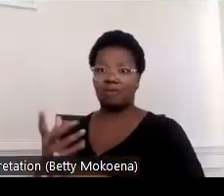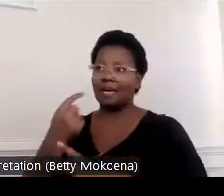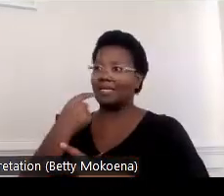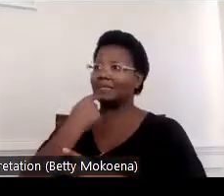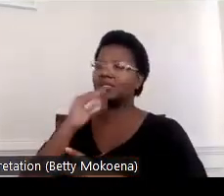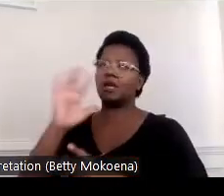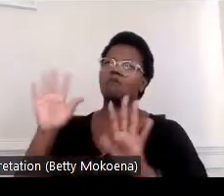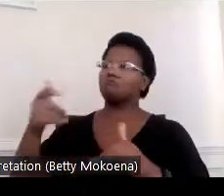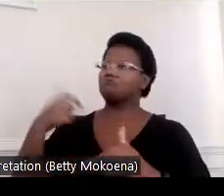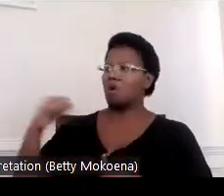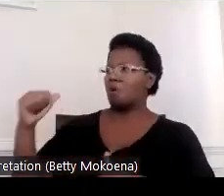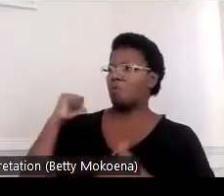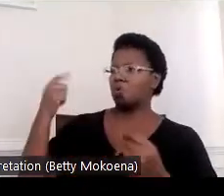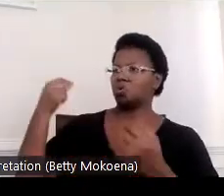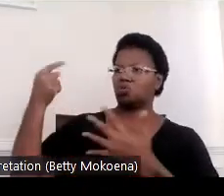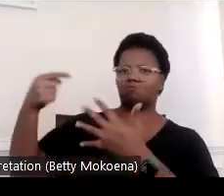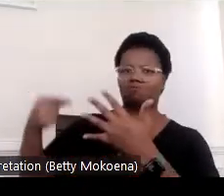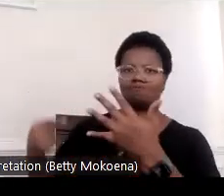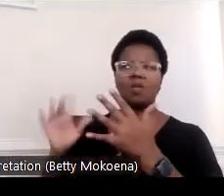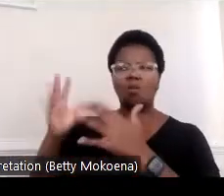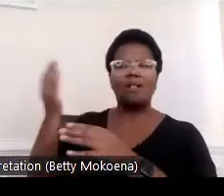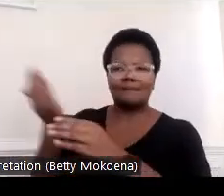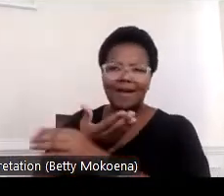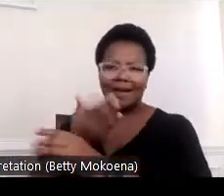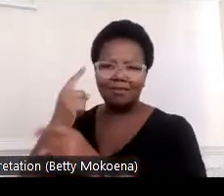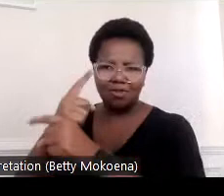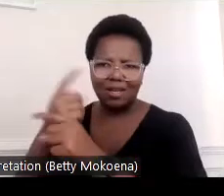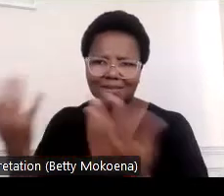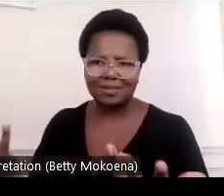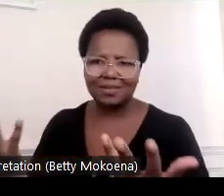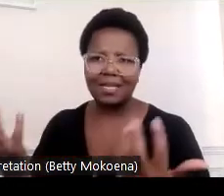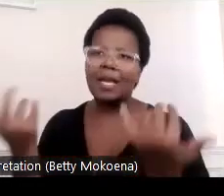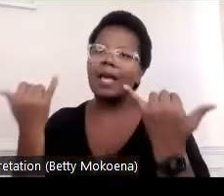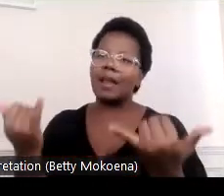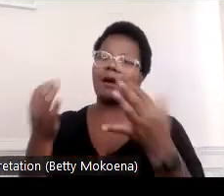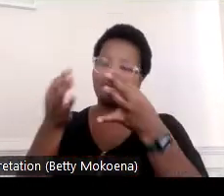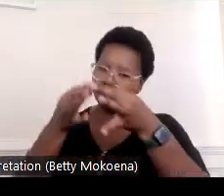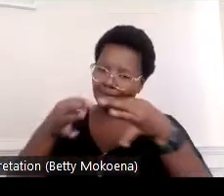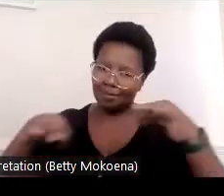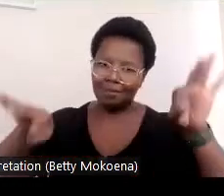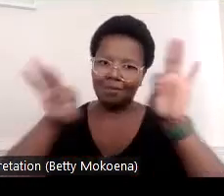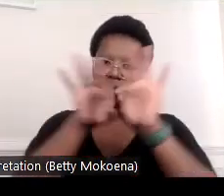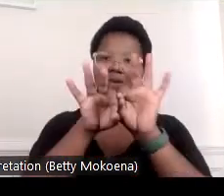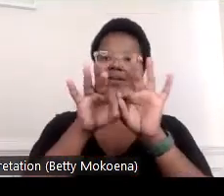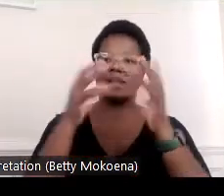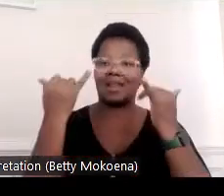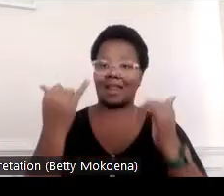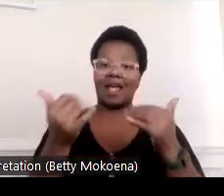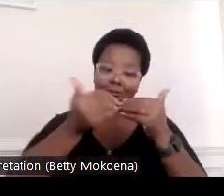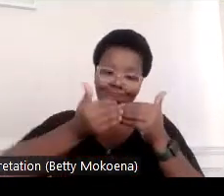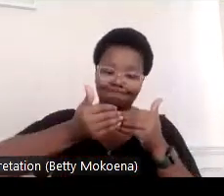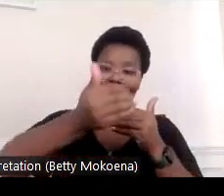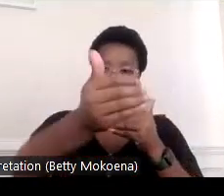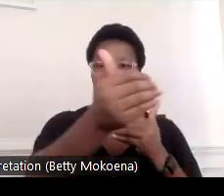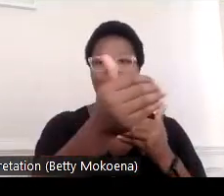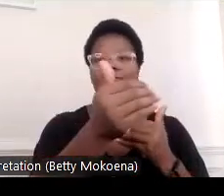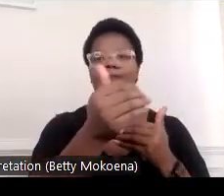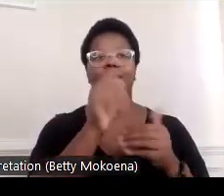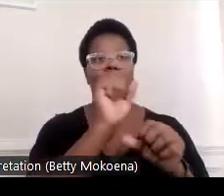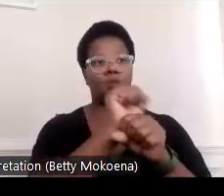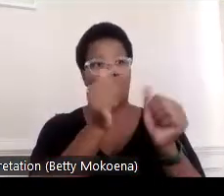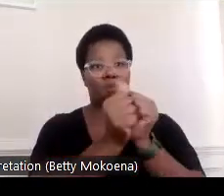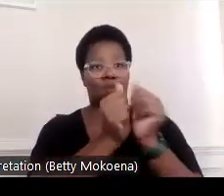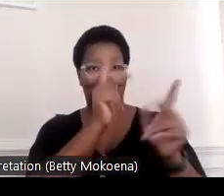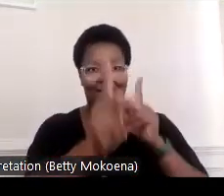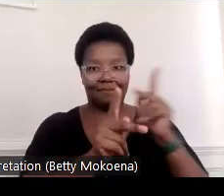ha conseguido alessa chamarra esa persona con necesidades de verdad si no se lo hubiesen con conseguido